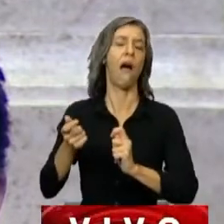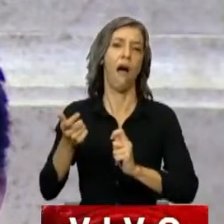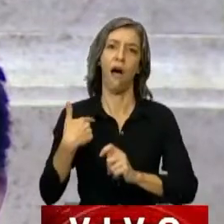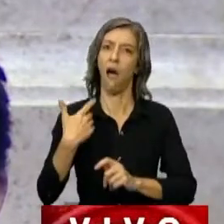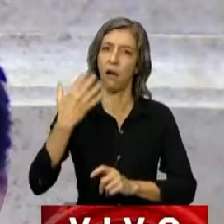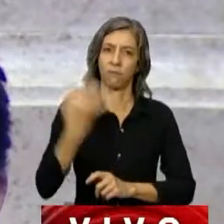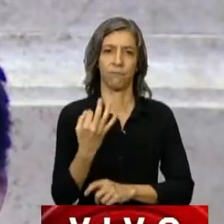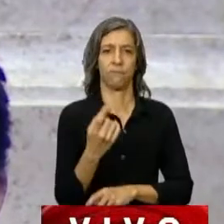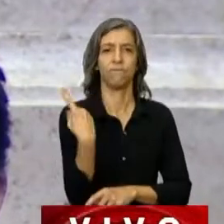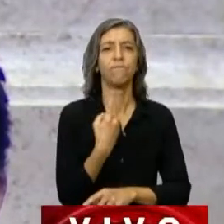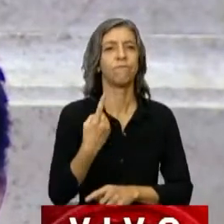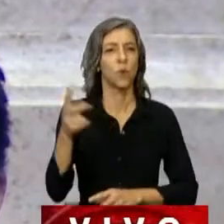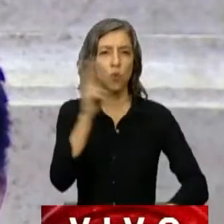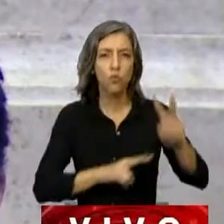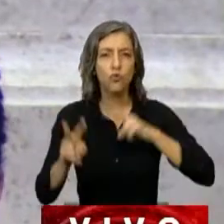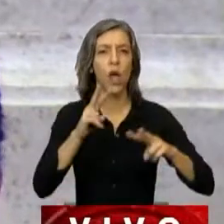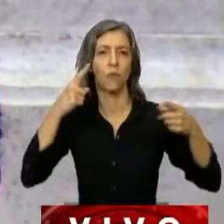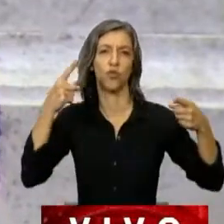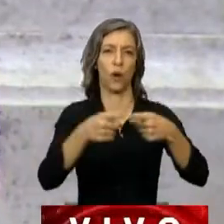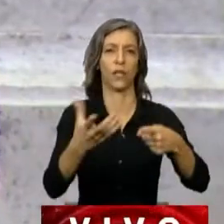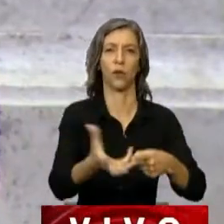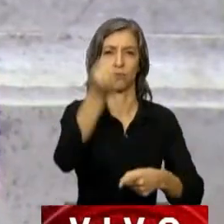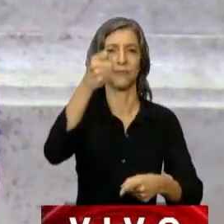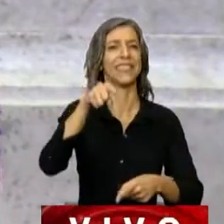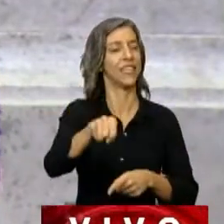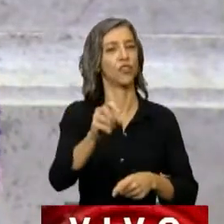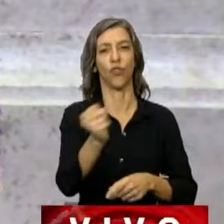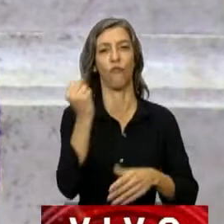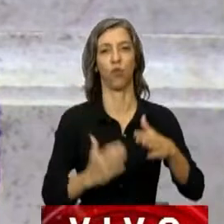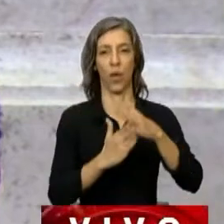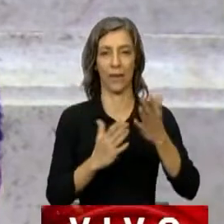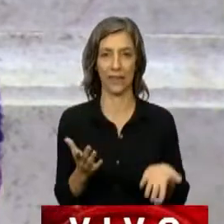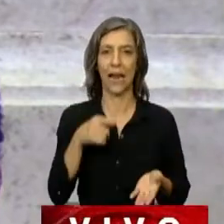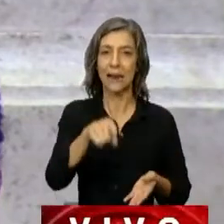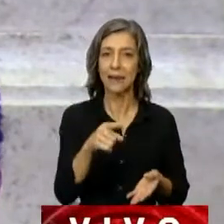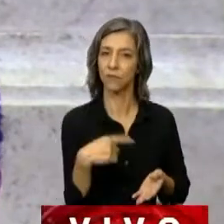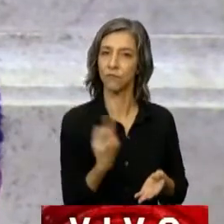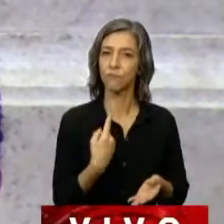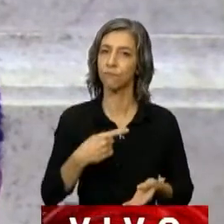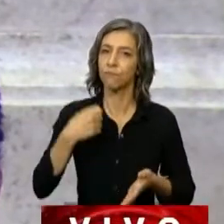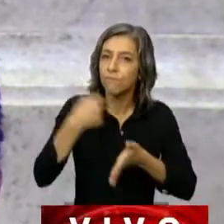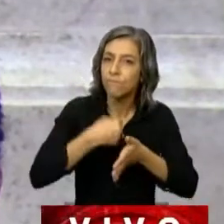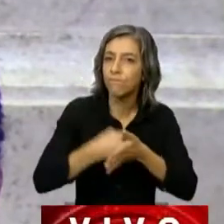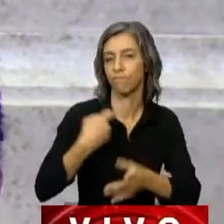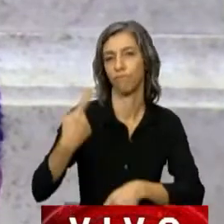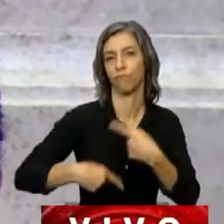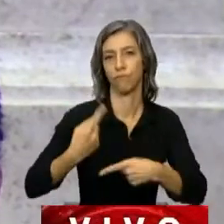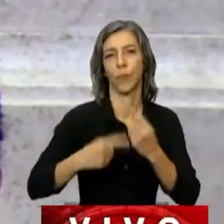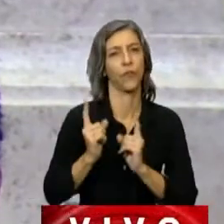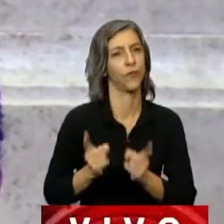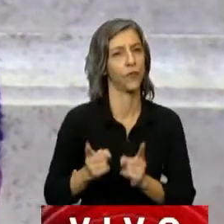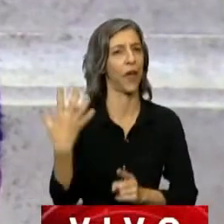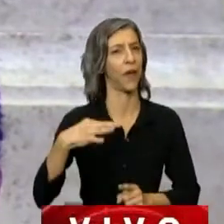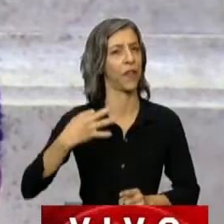buscado el medio para lograr esos fines. Y esto hay que mantenerlo vigente y permanente porque la lucha por estos